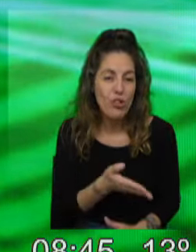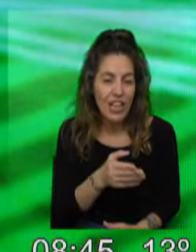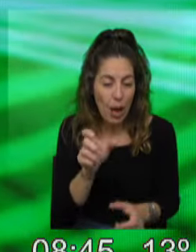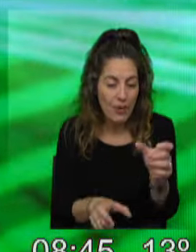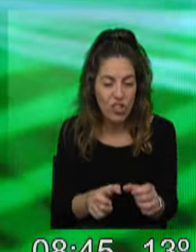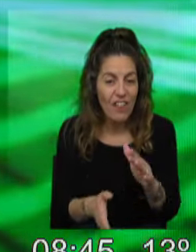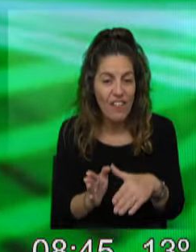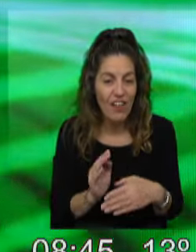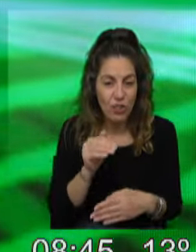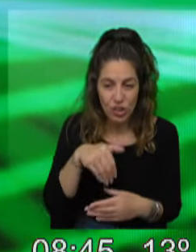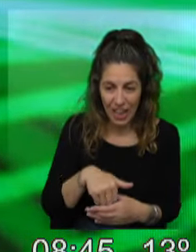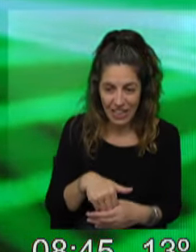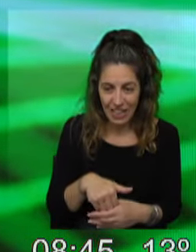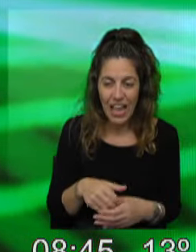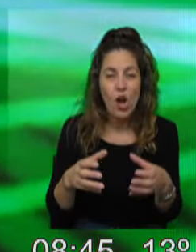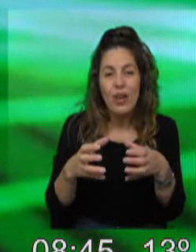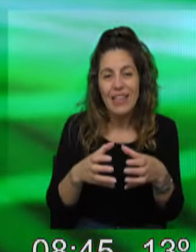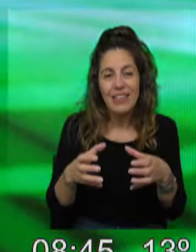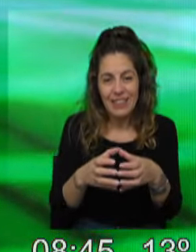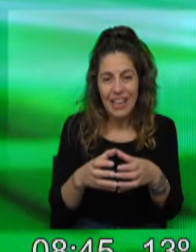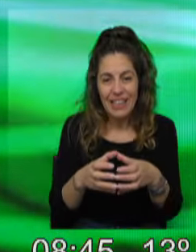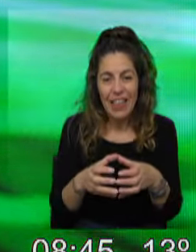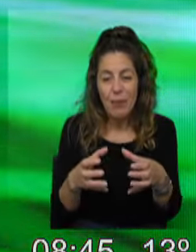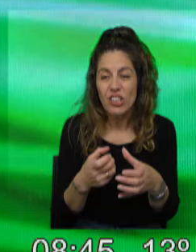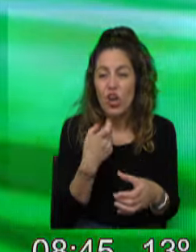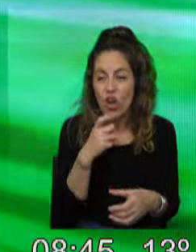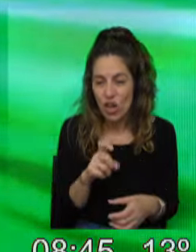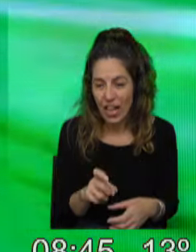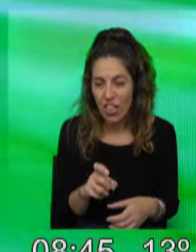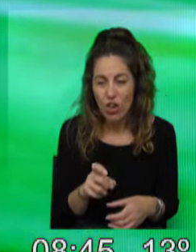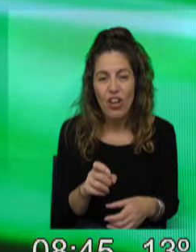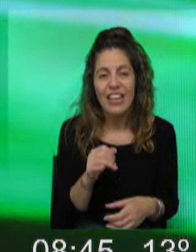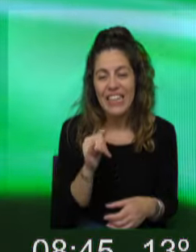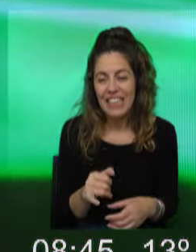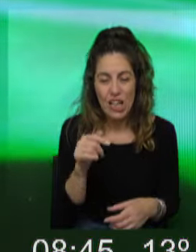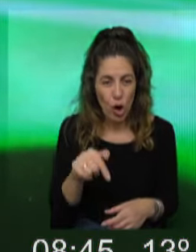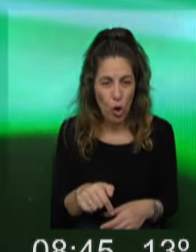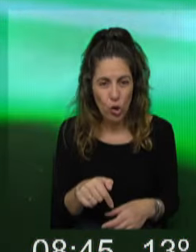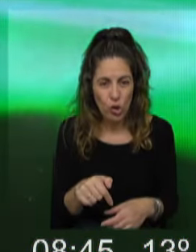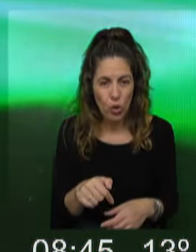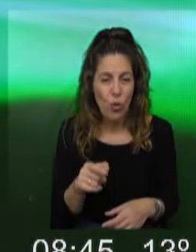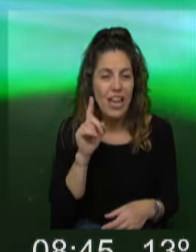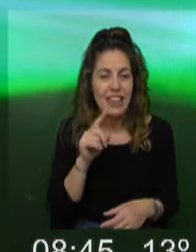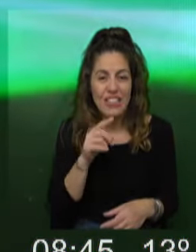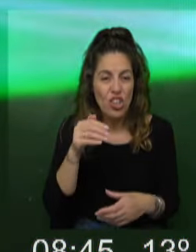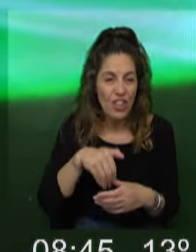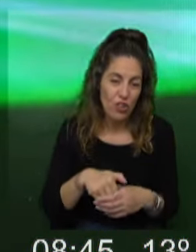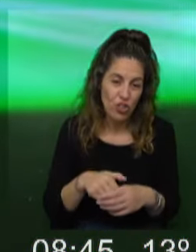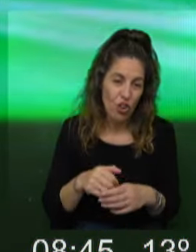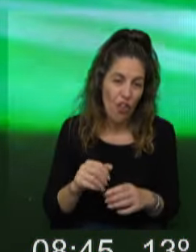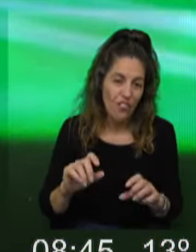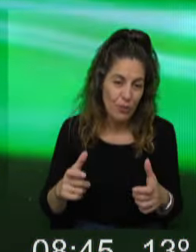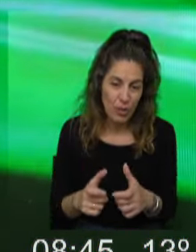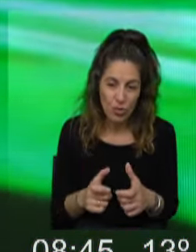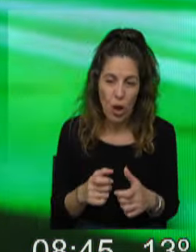va a votar y en una interna como la del partido Colorado eh que tiene hoy por hoy una intención de Voto tan bajo unos